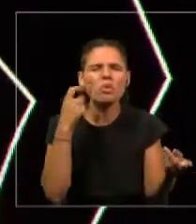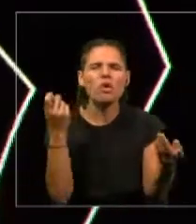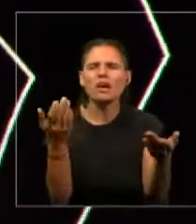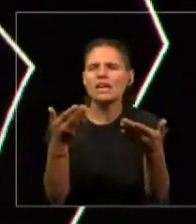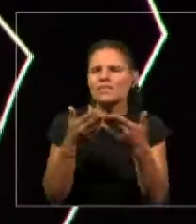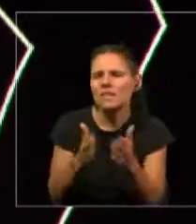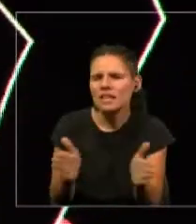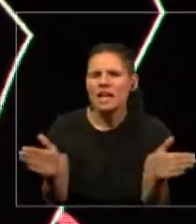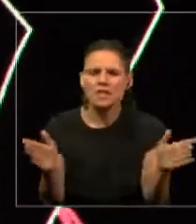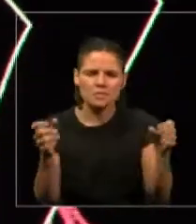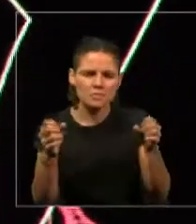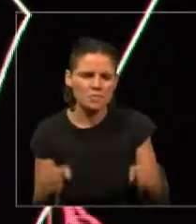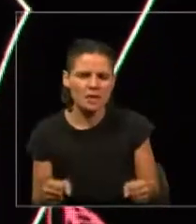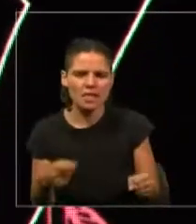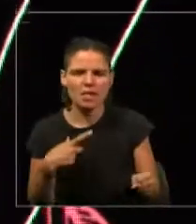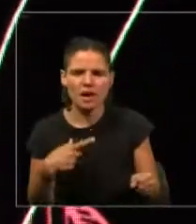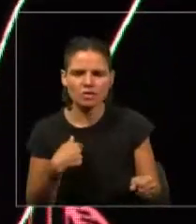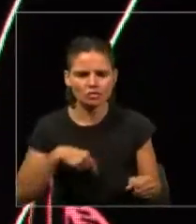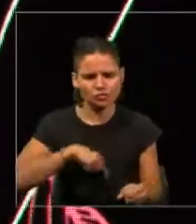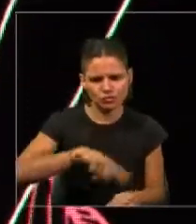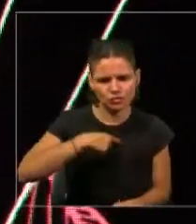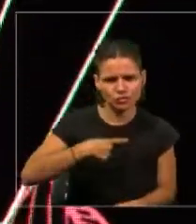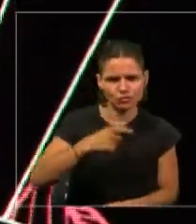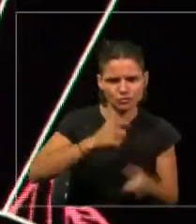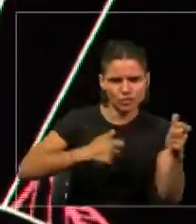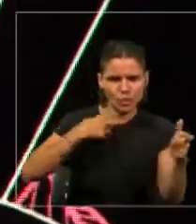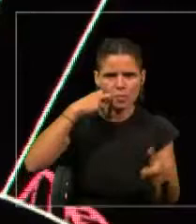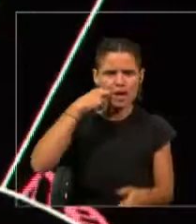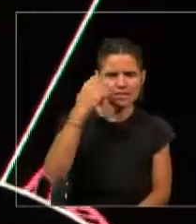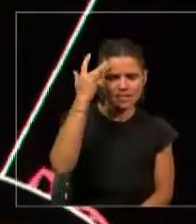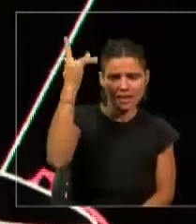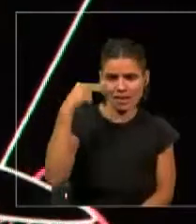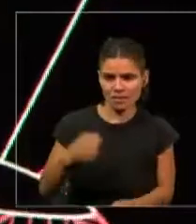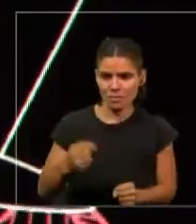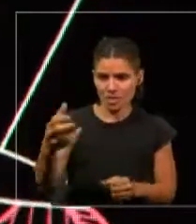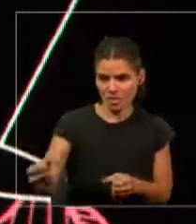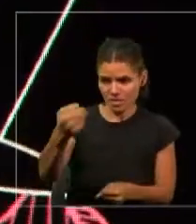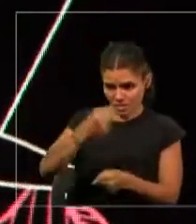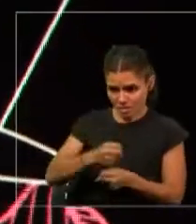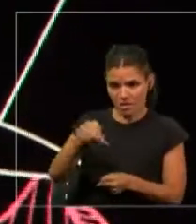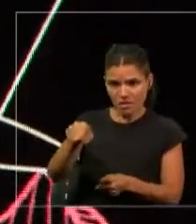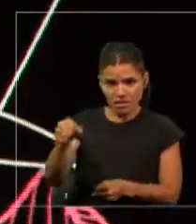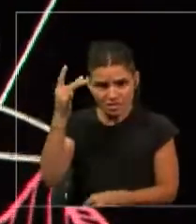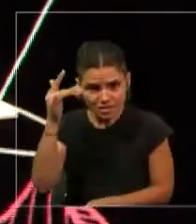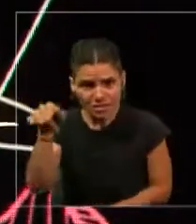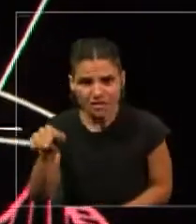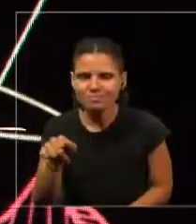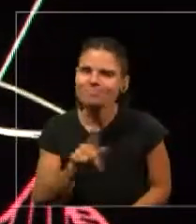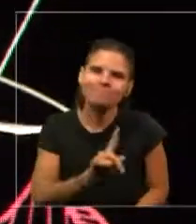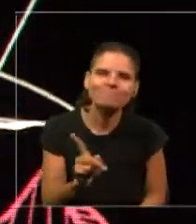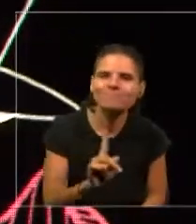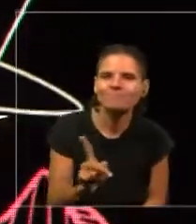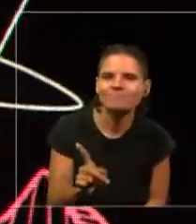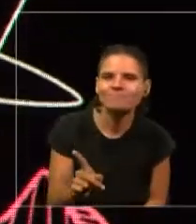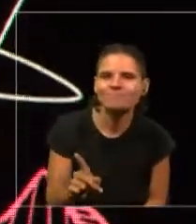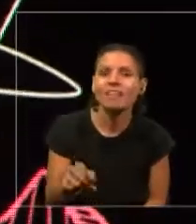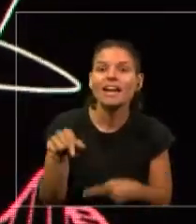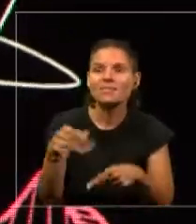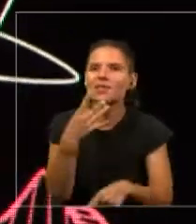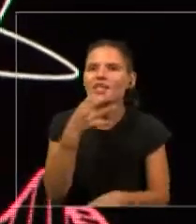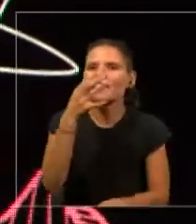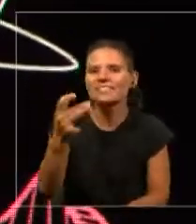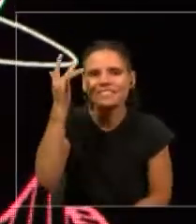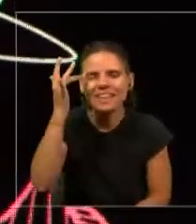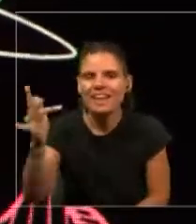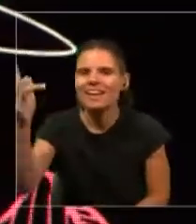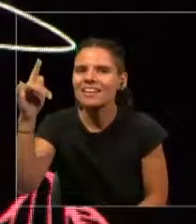habilitada a sustituirse a nuestras inteligencias humanas. Eso es lo que comporta el nombre de inteligencia artificial. O